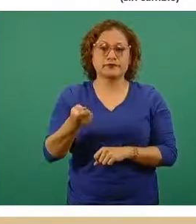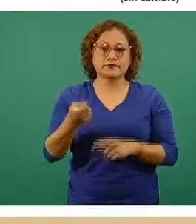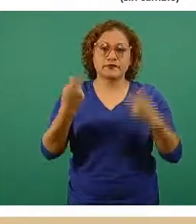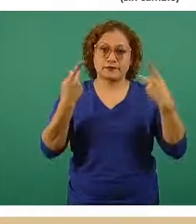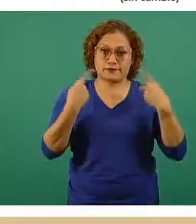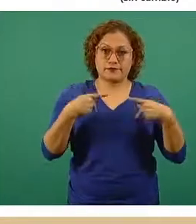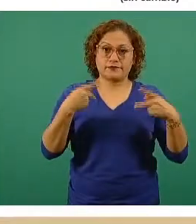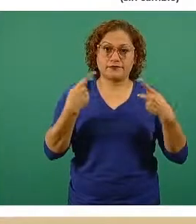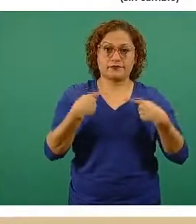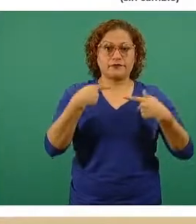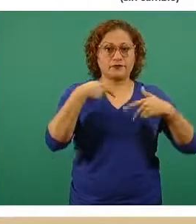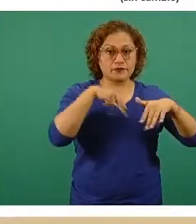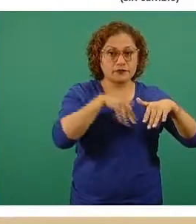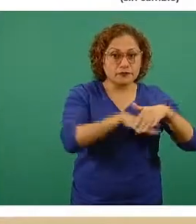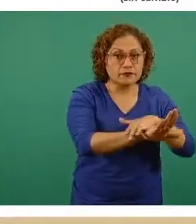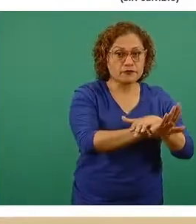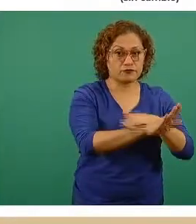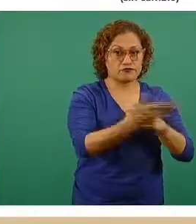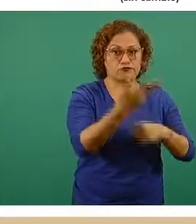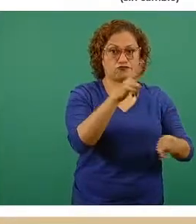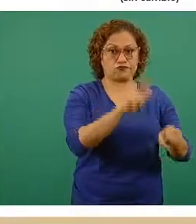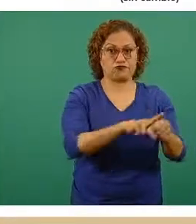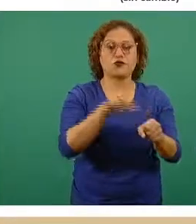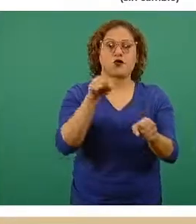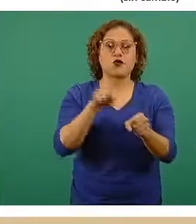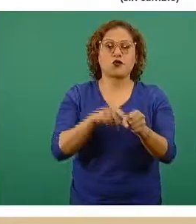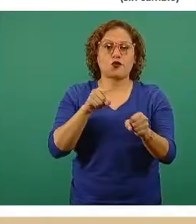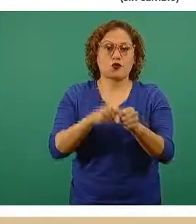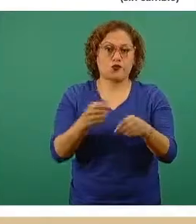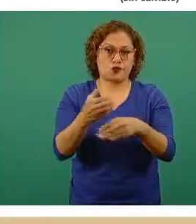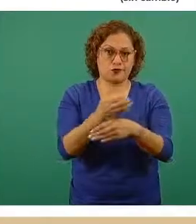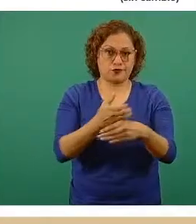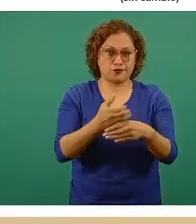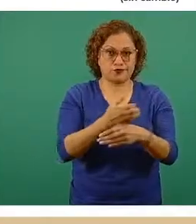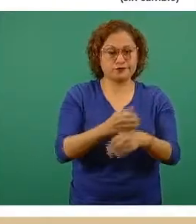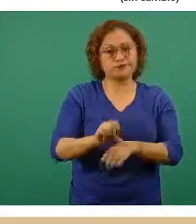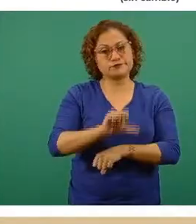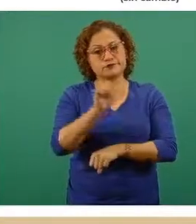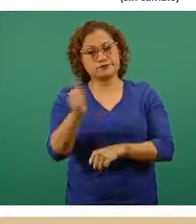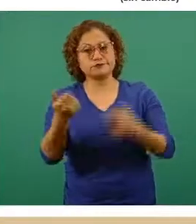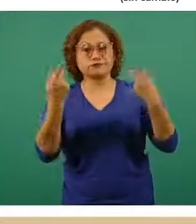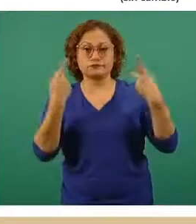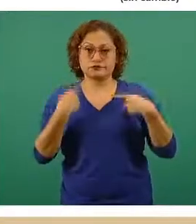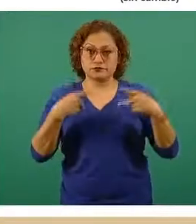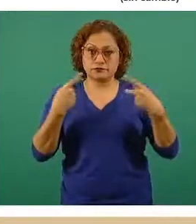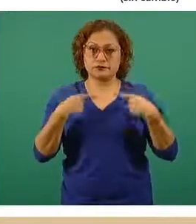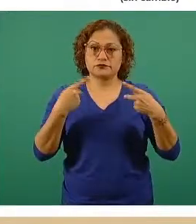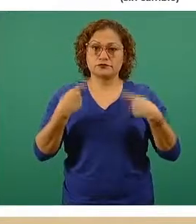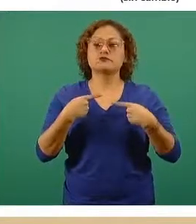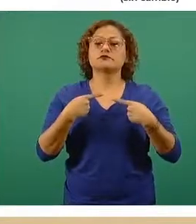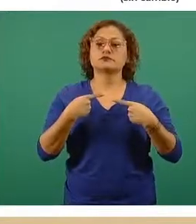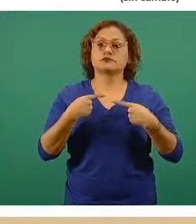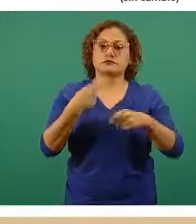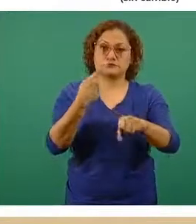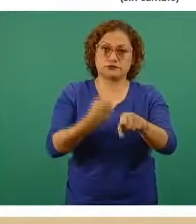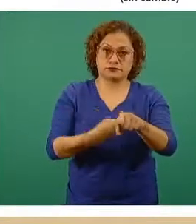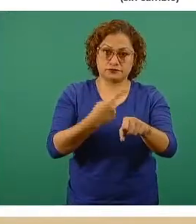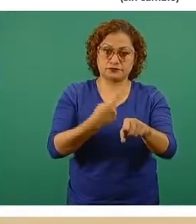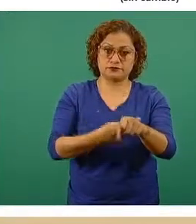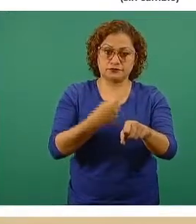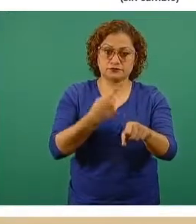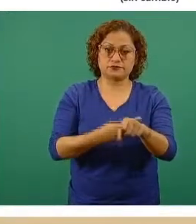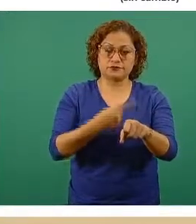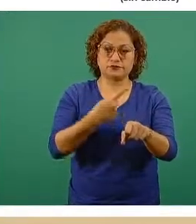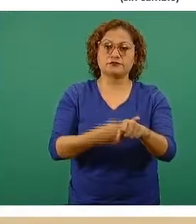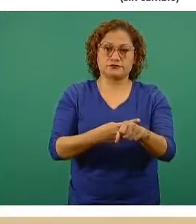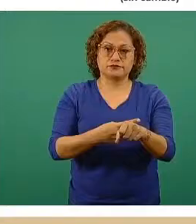personas hospitalizadas que están en una línea café, las personas hospitalizadas en camas generales, y las personas en rojo, y